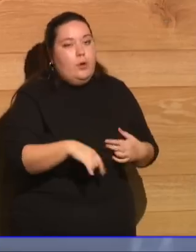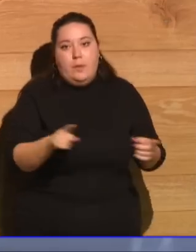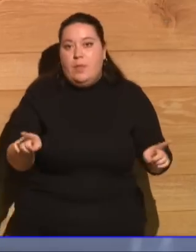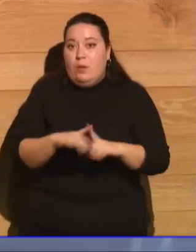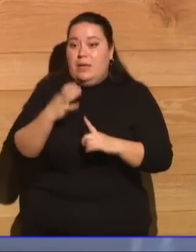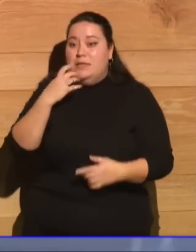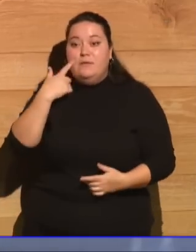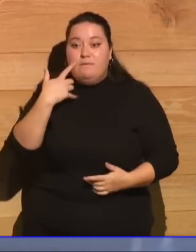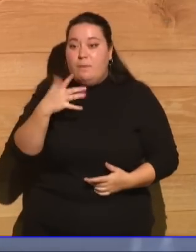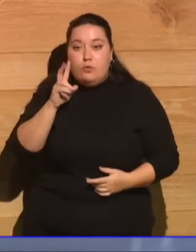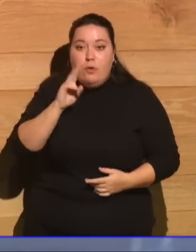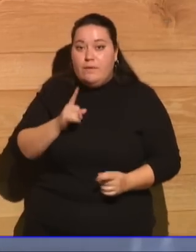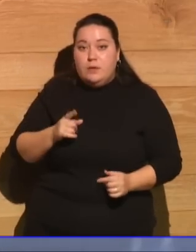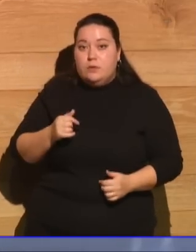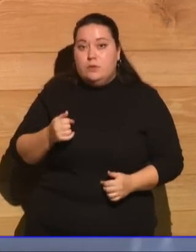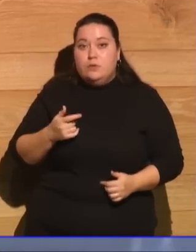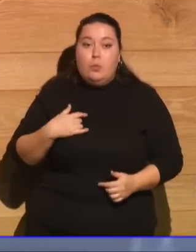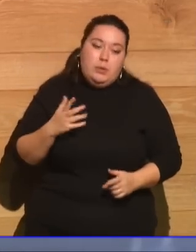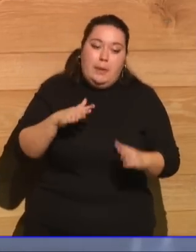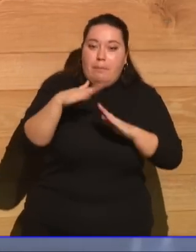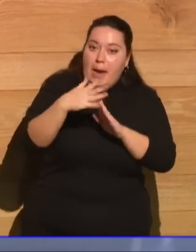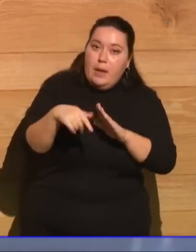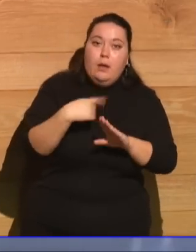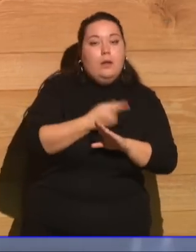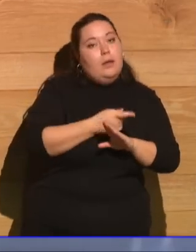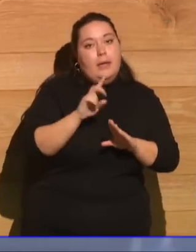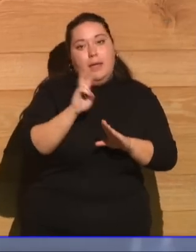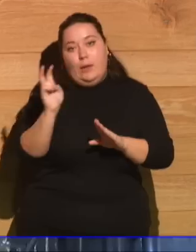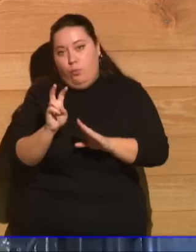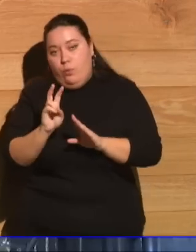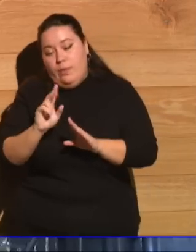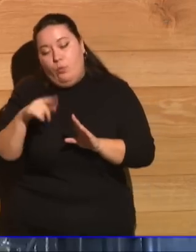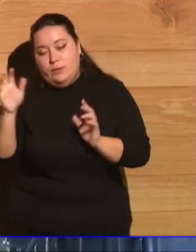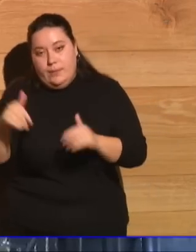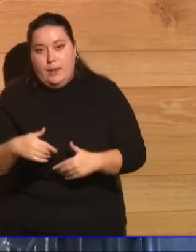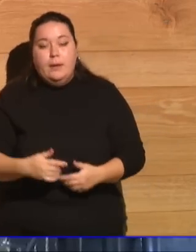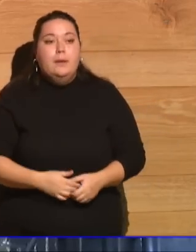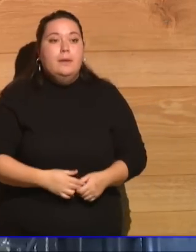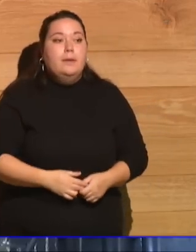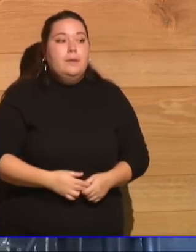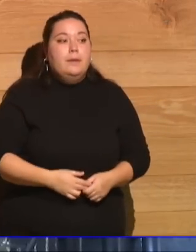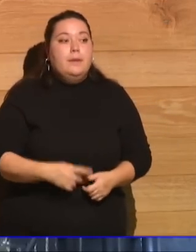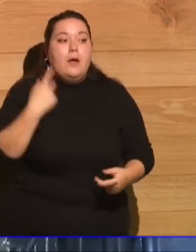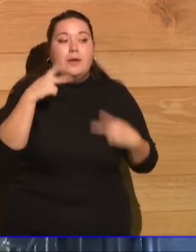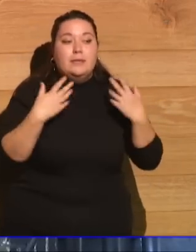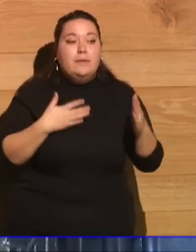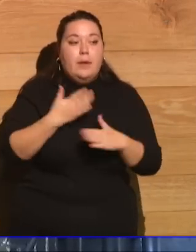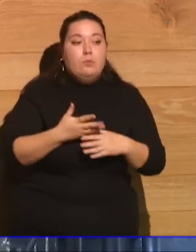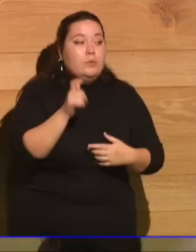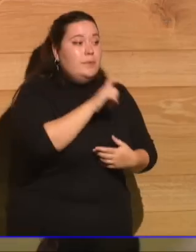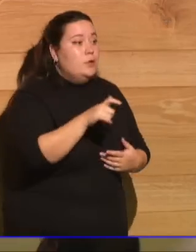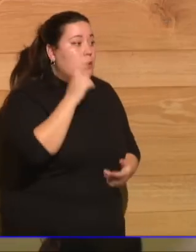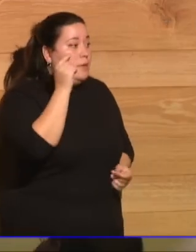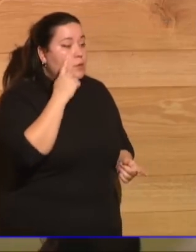O sea, el que no haya visto Fama, que se la ponga y luego siga No, hombre, reproduciendo el no hace podcast. falta. Arturo, van a un Mucha restaurante. gente